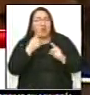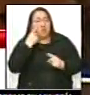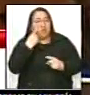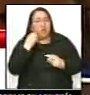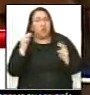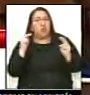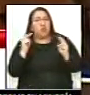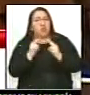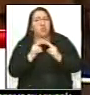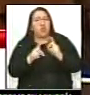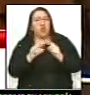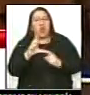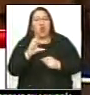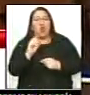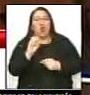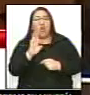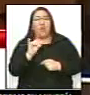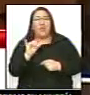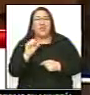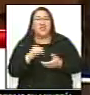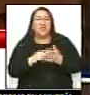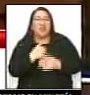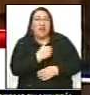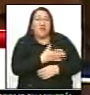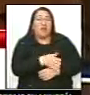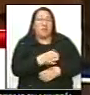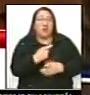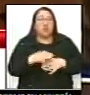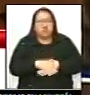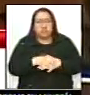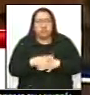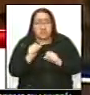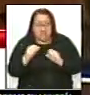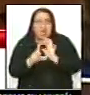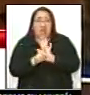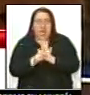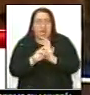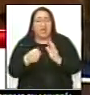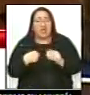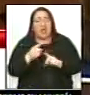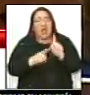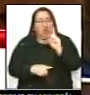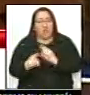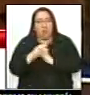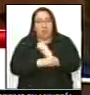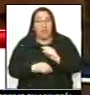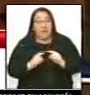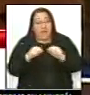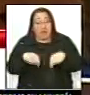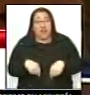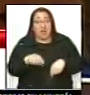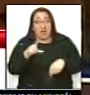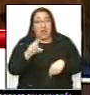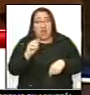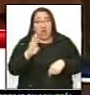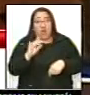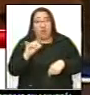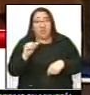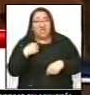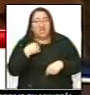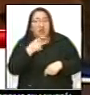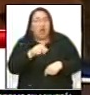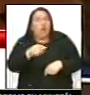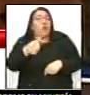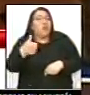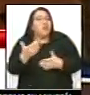famosos lobbies, que lobby en muchos países es legal porque está reglamentado, pero acá los lobbies tienen otra